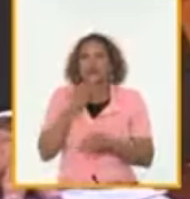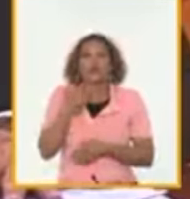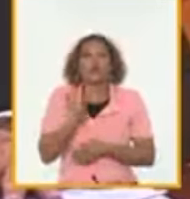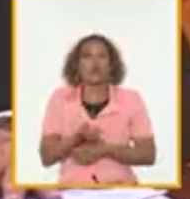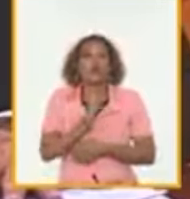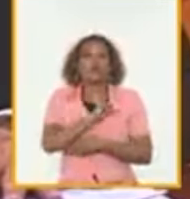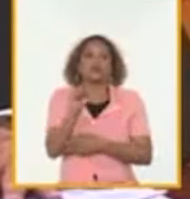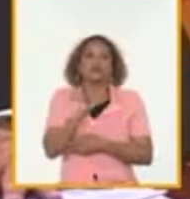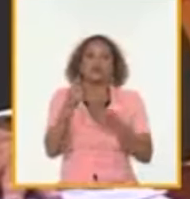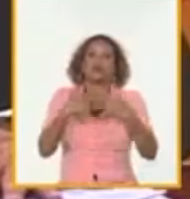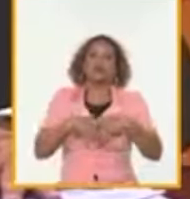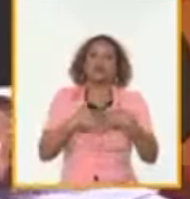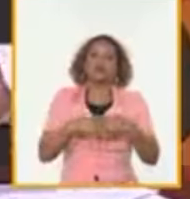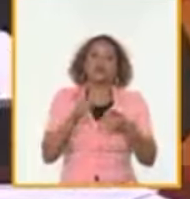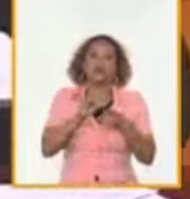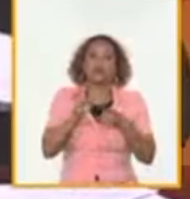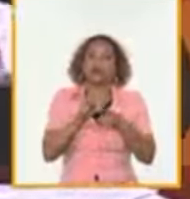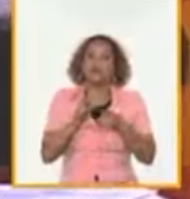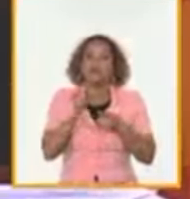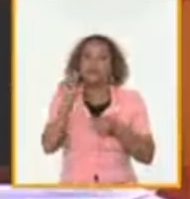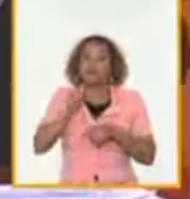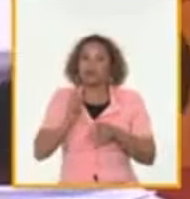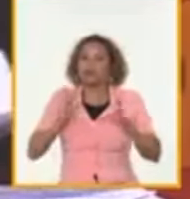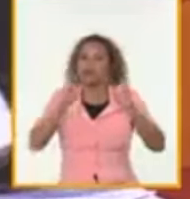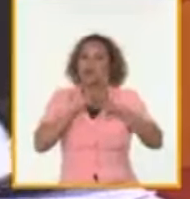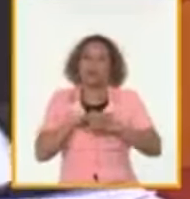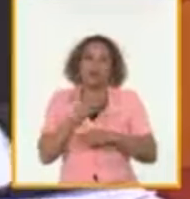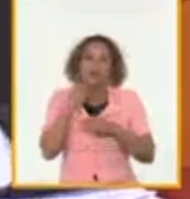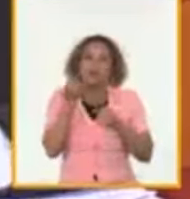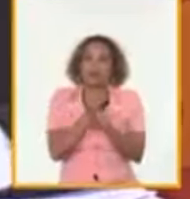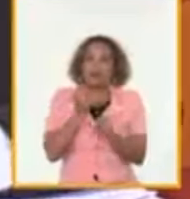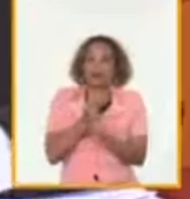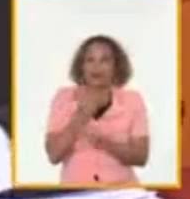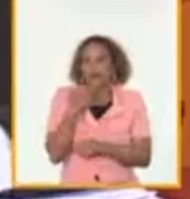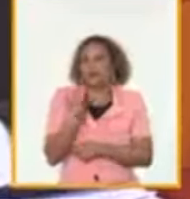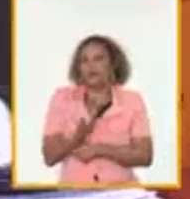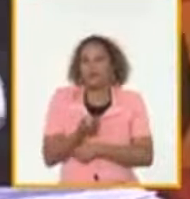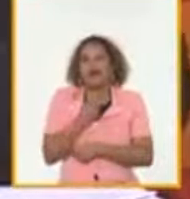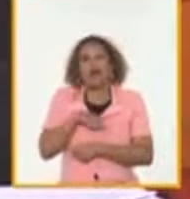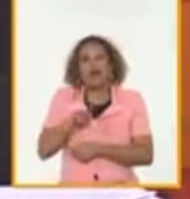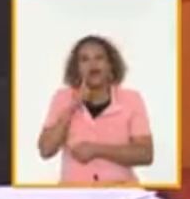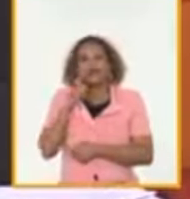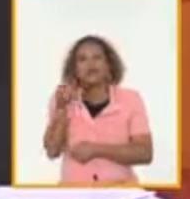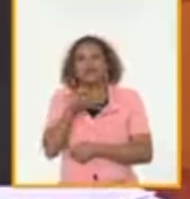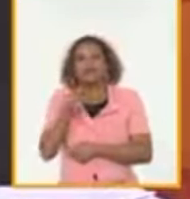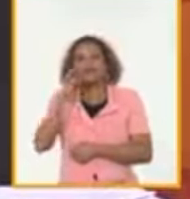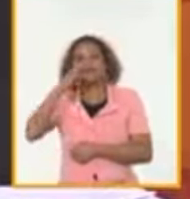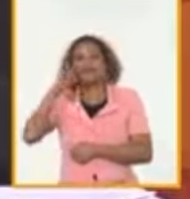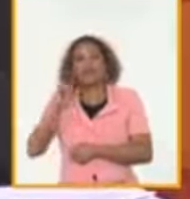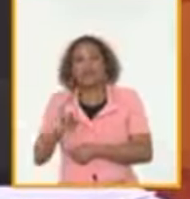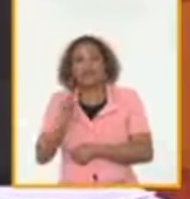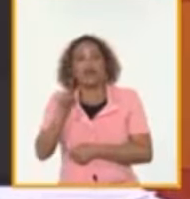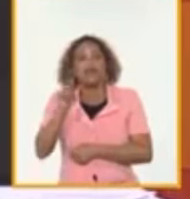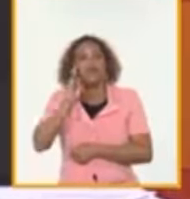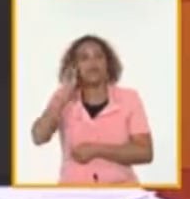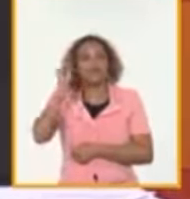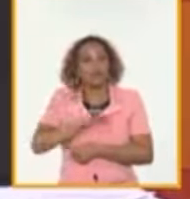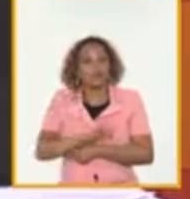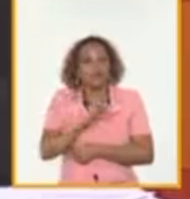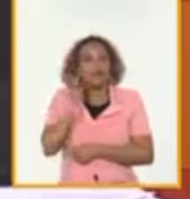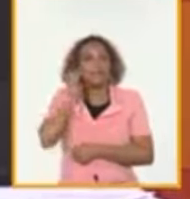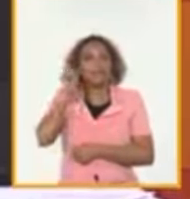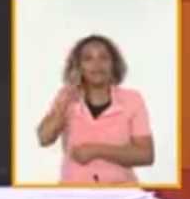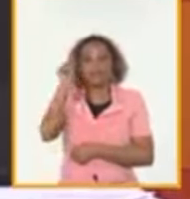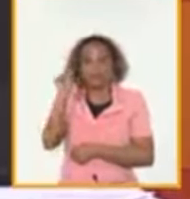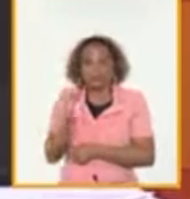entonces producir si no tenemos gente en el campo de eso vamos a hablar un poquito más adelante vamos a Ahora hasta camajuaní para conocer la experiencia de un productor